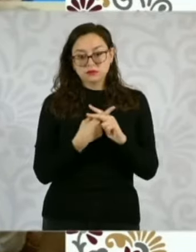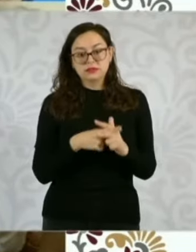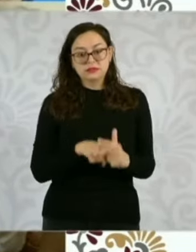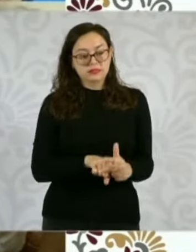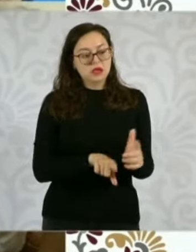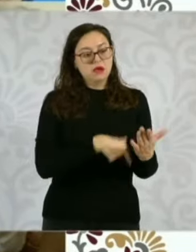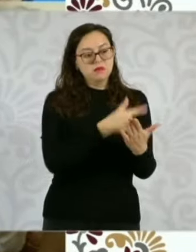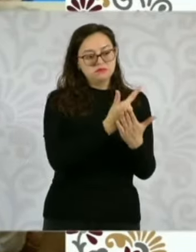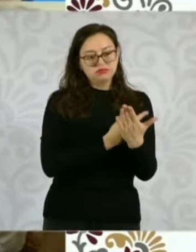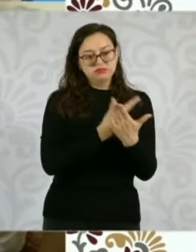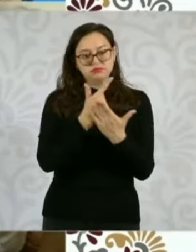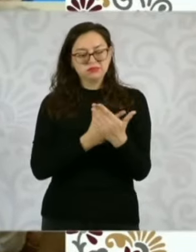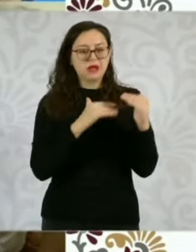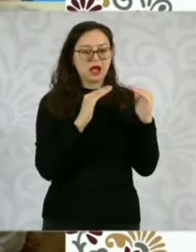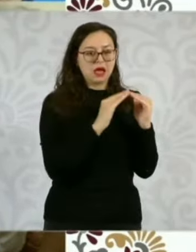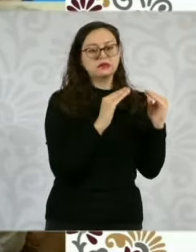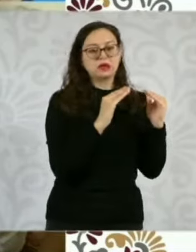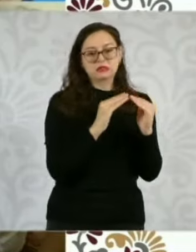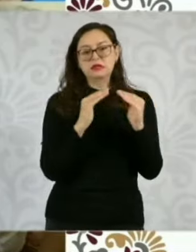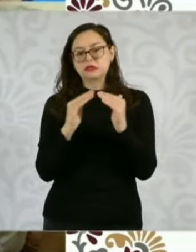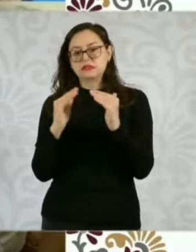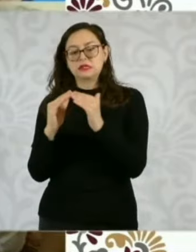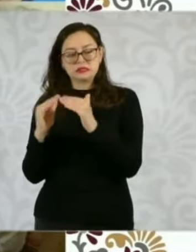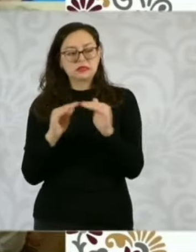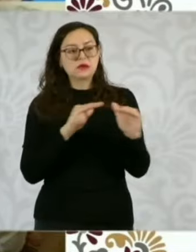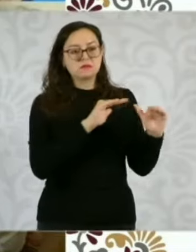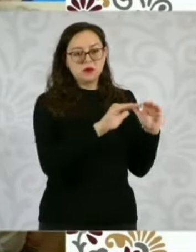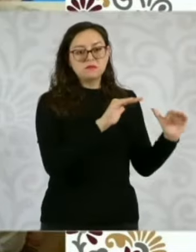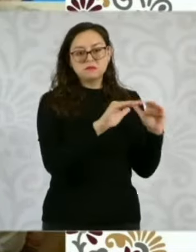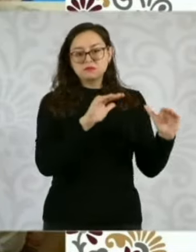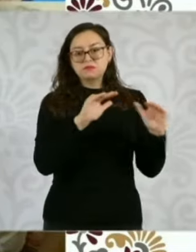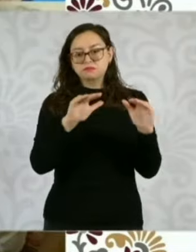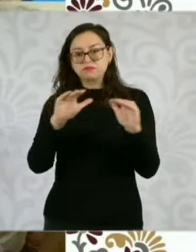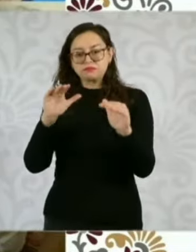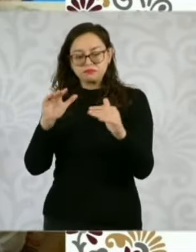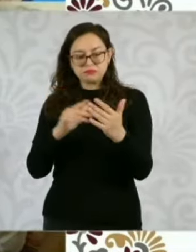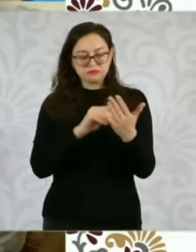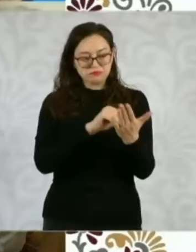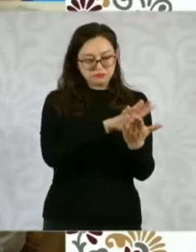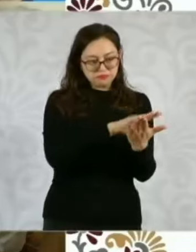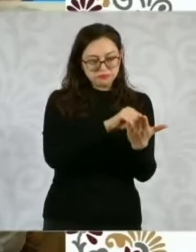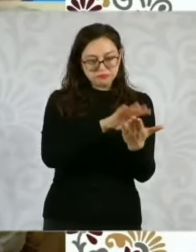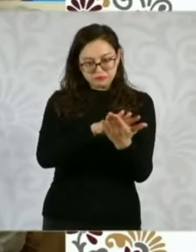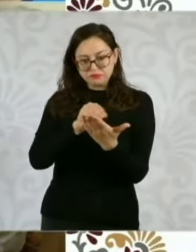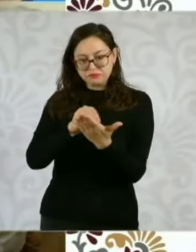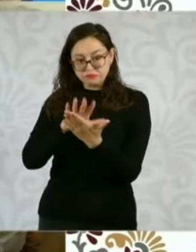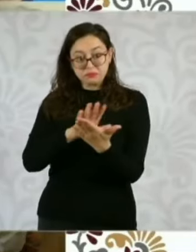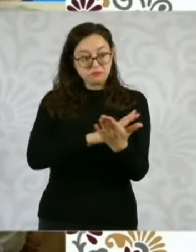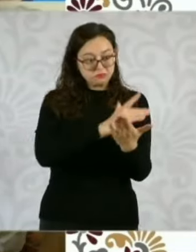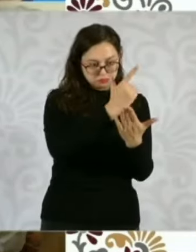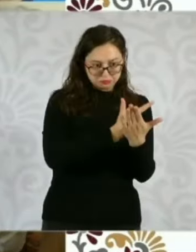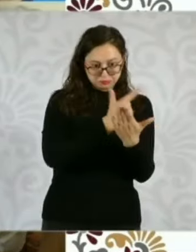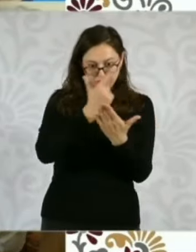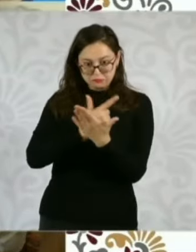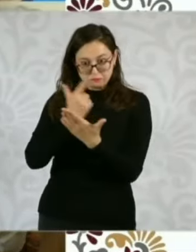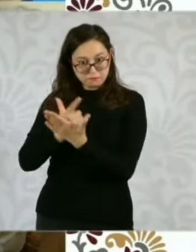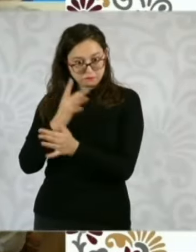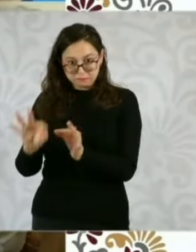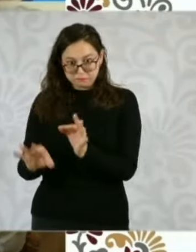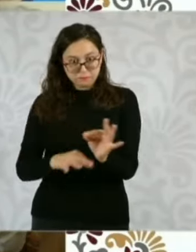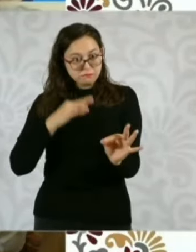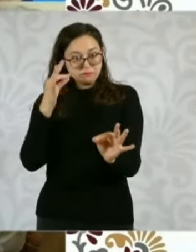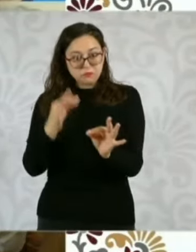visita casa por casa que realizarán los servidores de la Nación. Posterior a la realización del censo, ya con